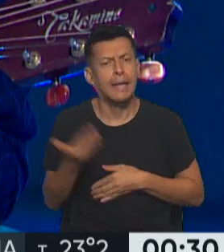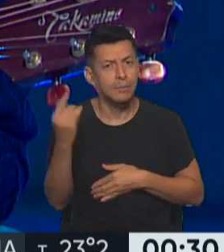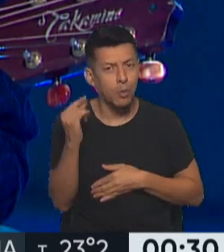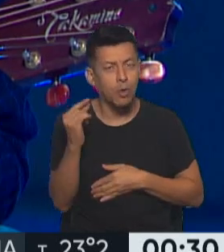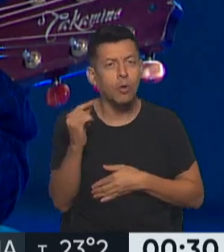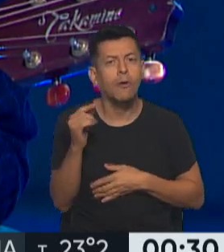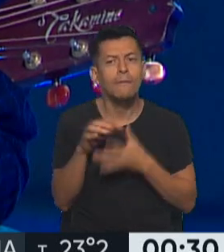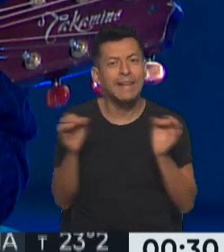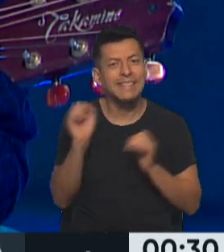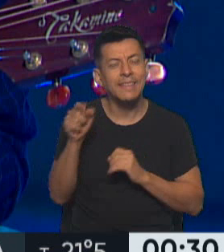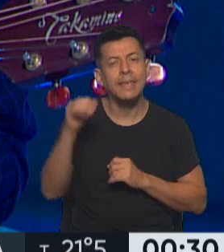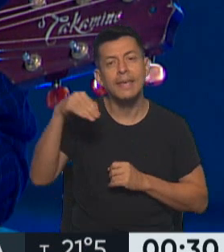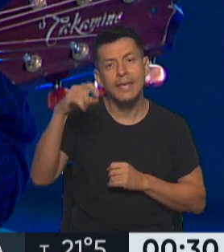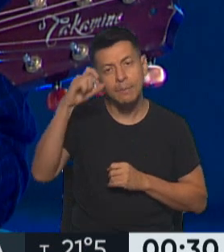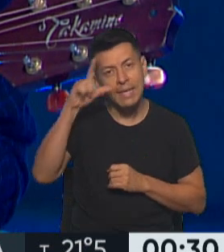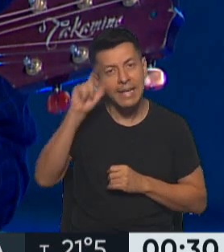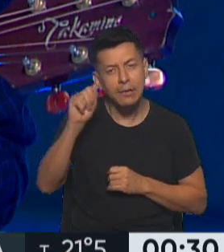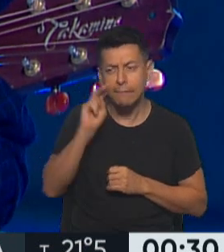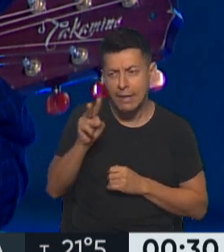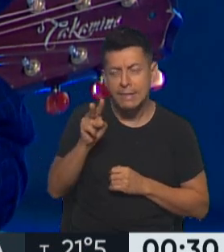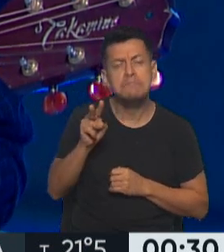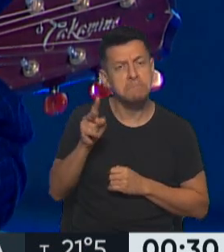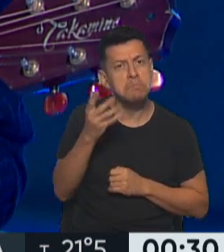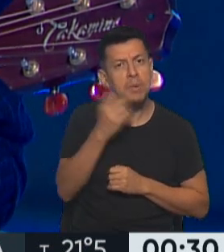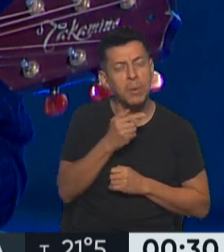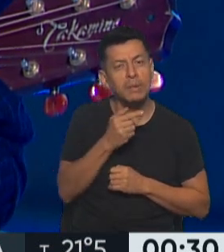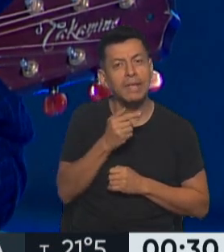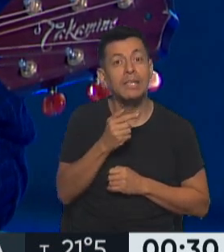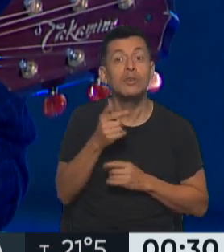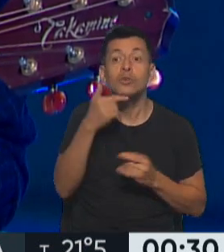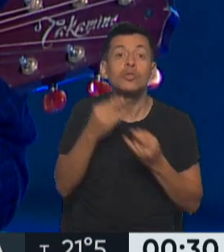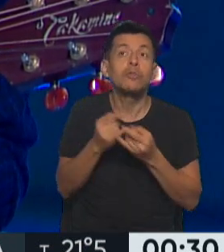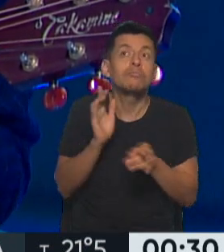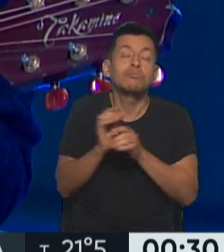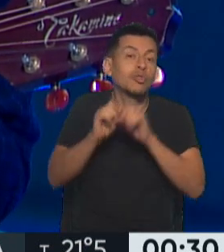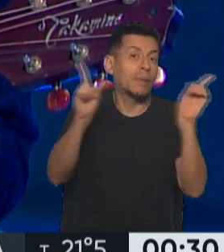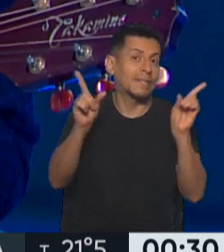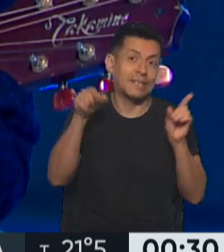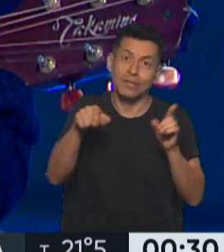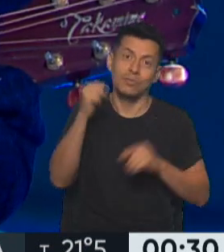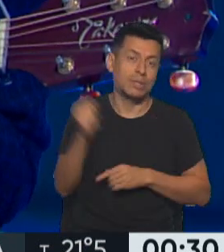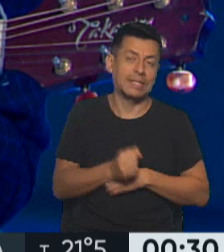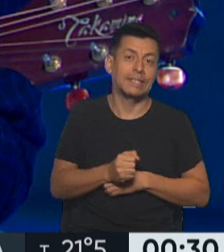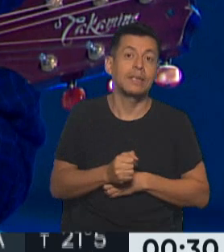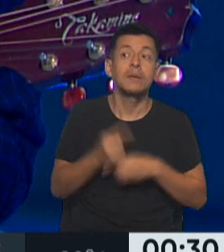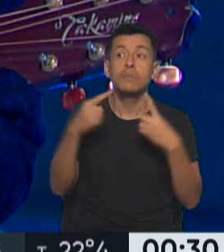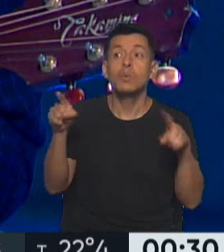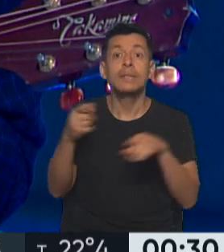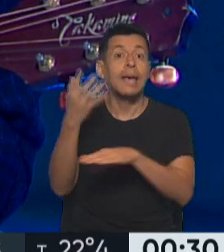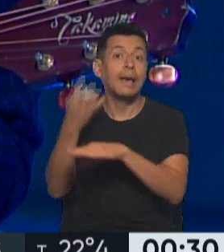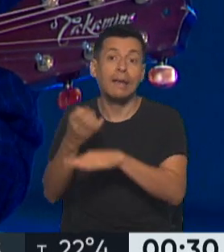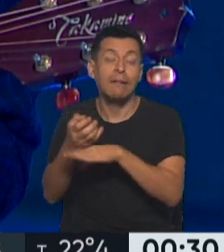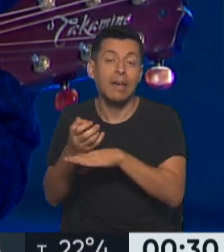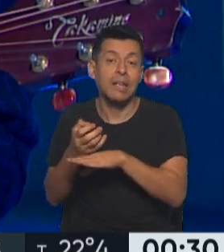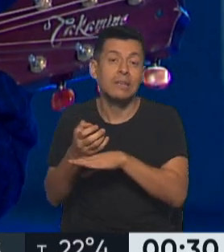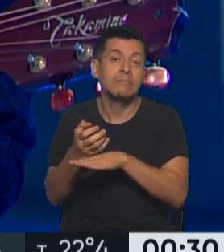que me encantó, que lo importante de un show es que haya sorpresas, ¿no? Claro. Y la verdad es que la música que se graba no tiene